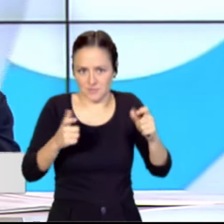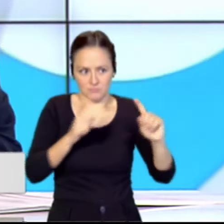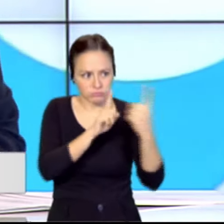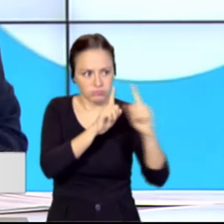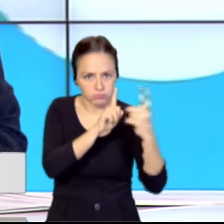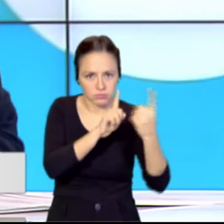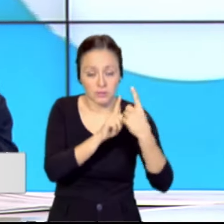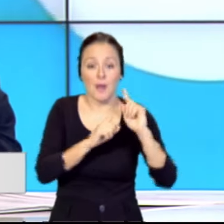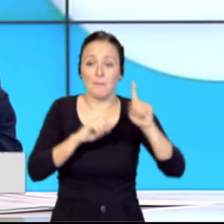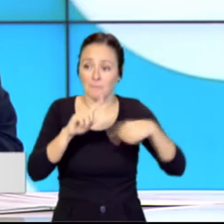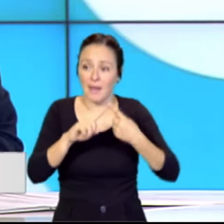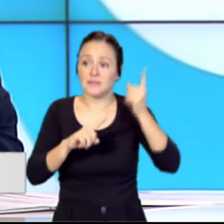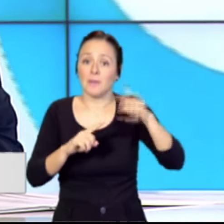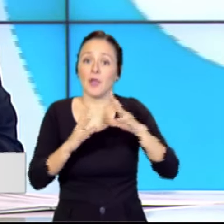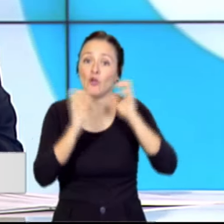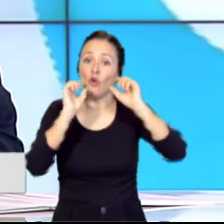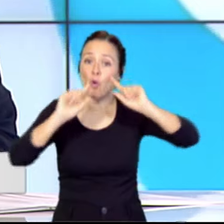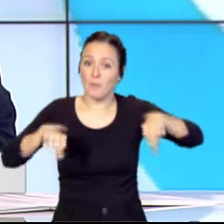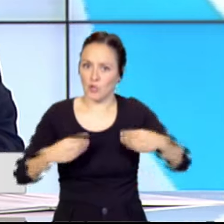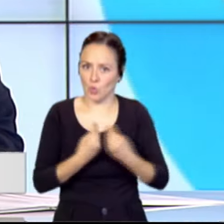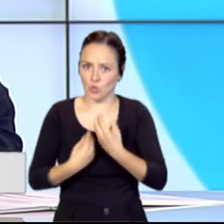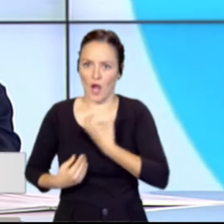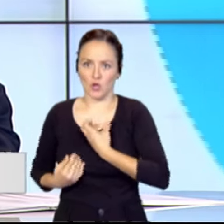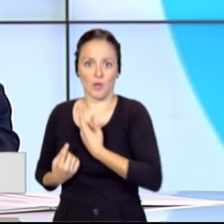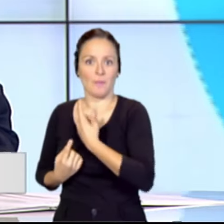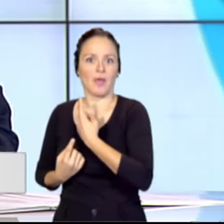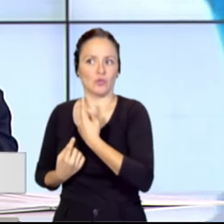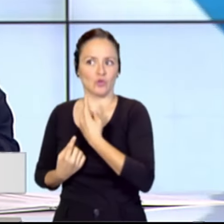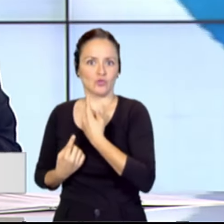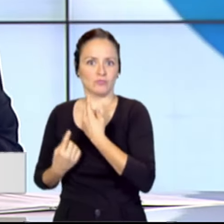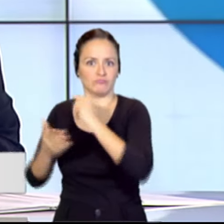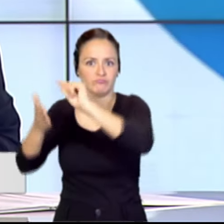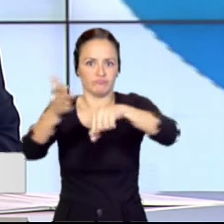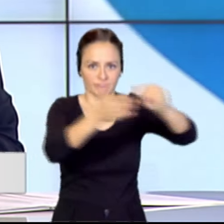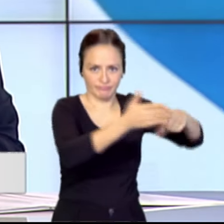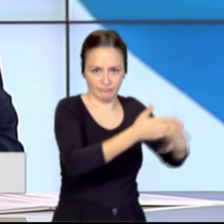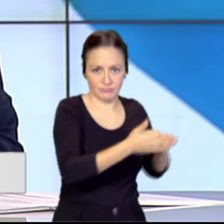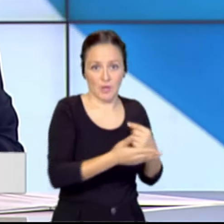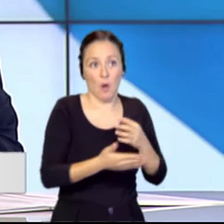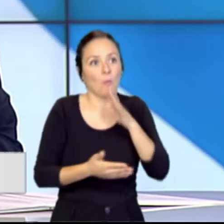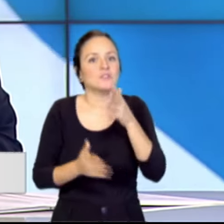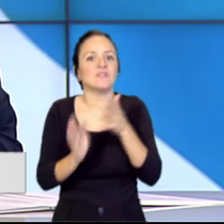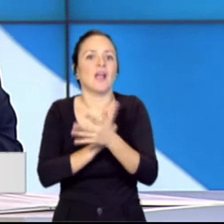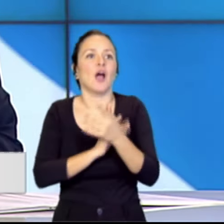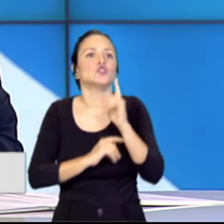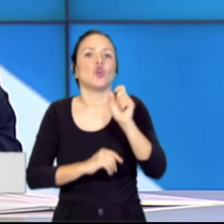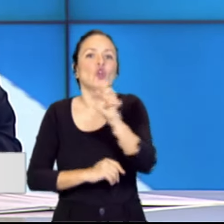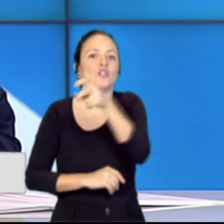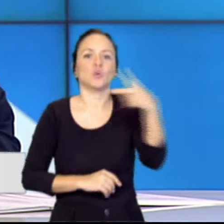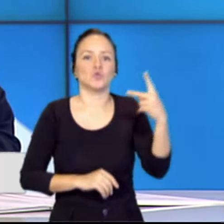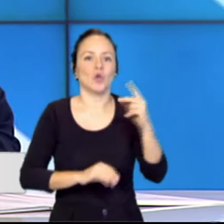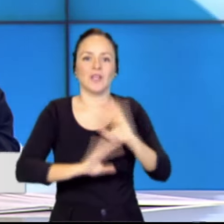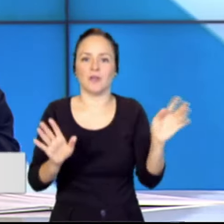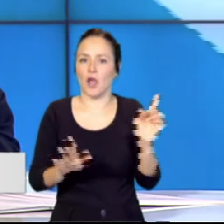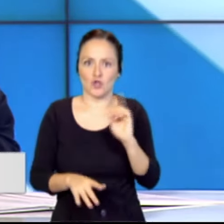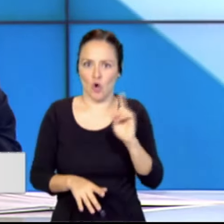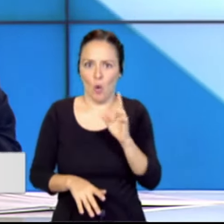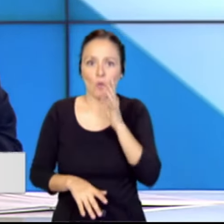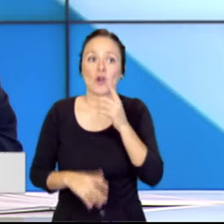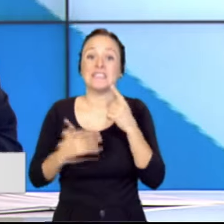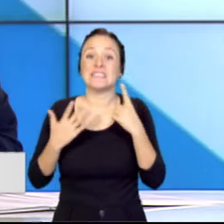realizado convenios con con los ayuntamientos porque claro No solo se trata de resolver eh dese en cuenta que de las 6,000 prestaciones no